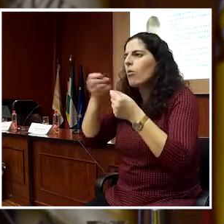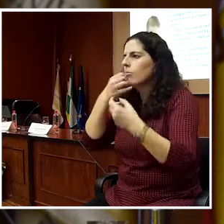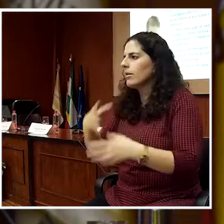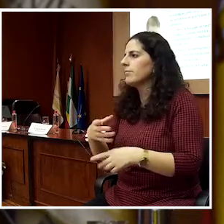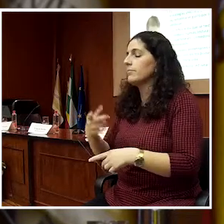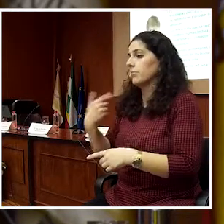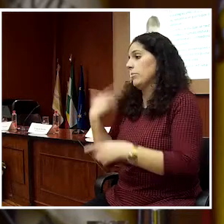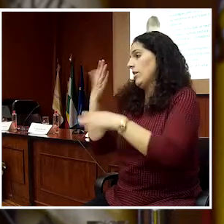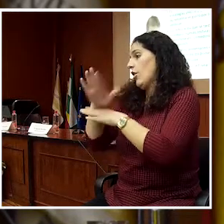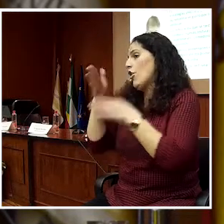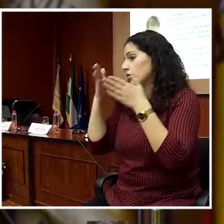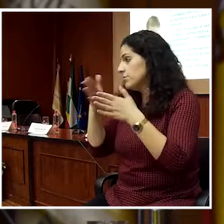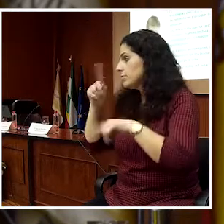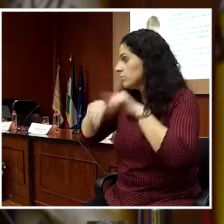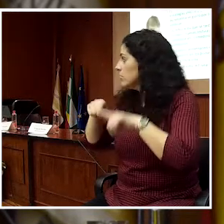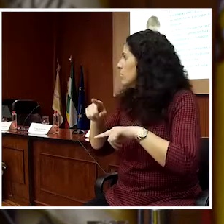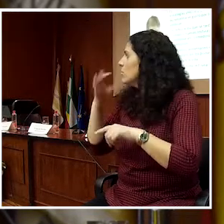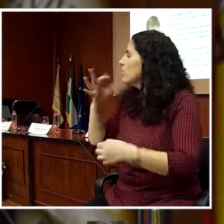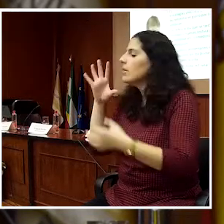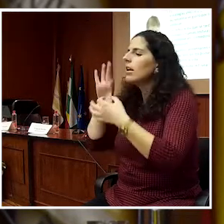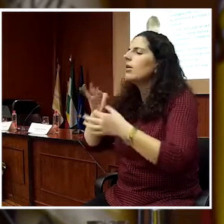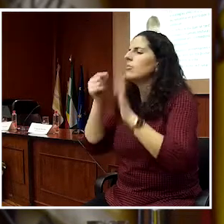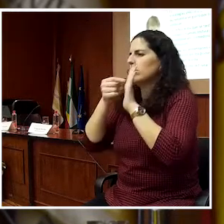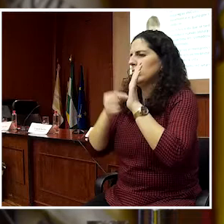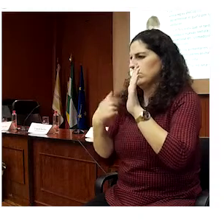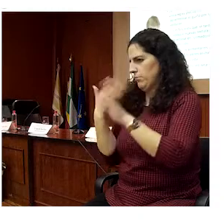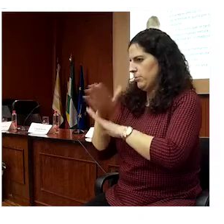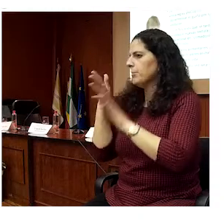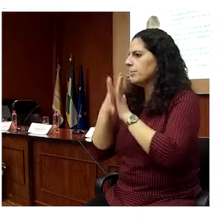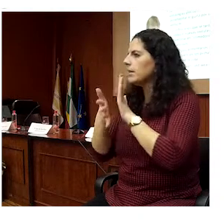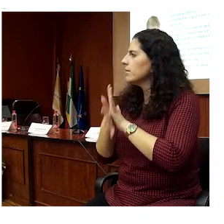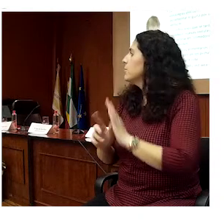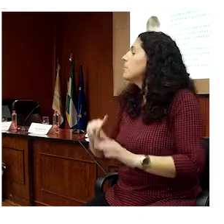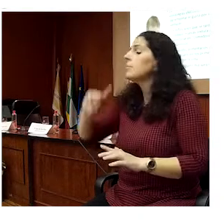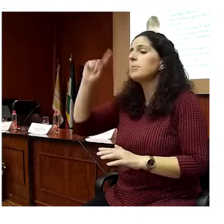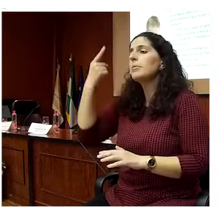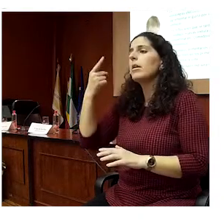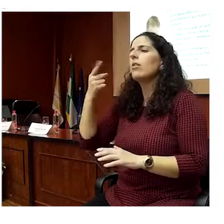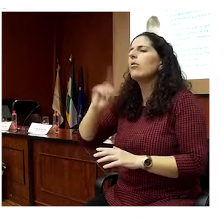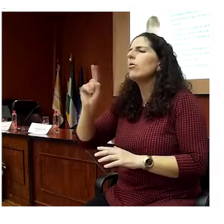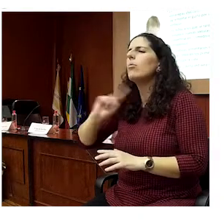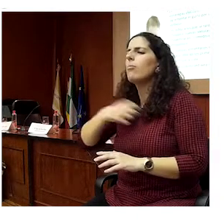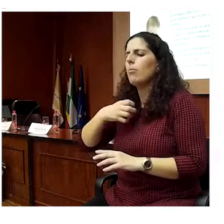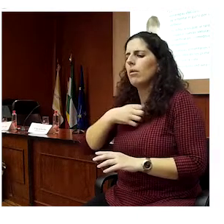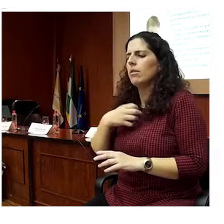las propuestas están relacionadas con estos puntos que he traído aquí. En primer lugar, no podemos